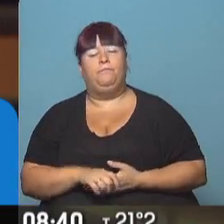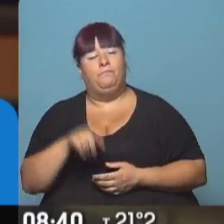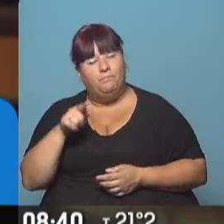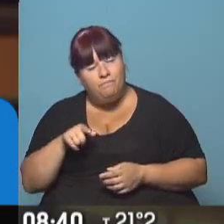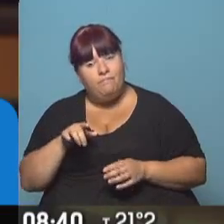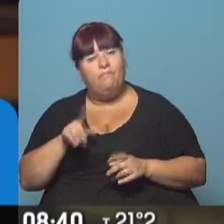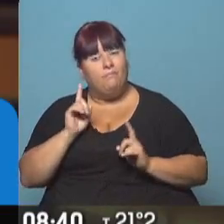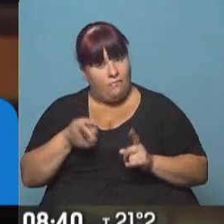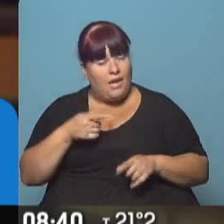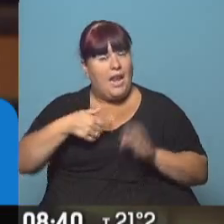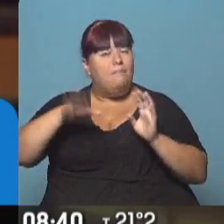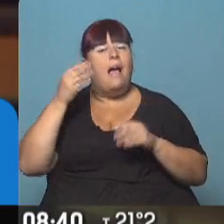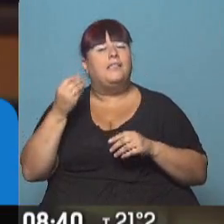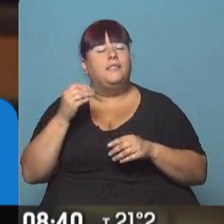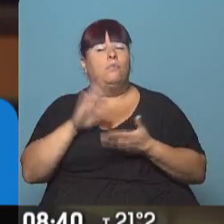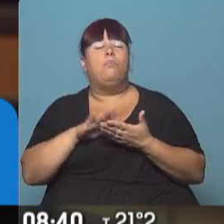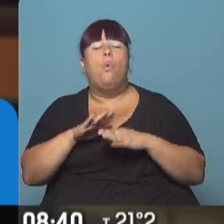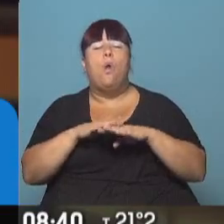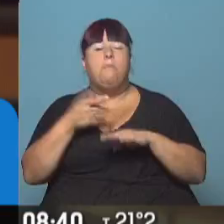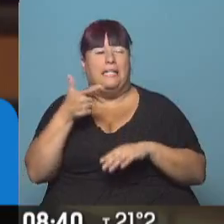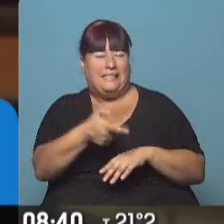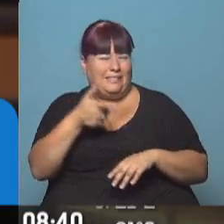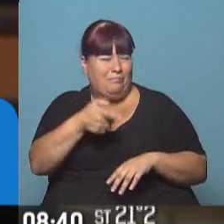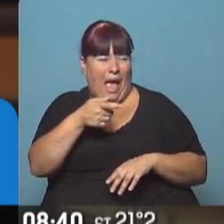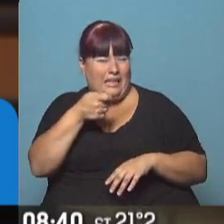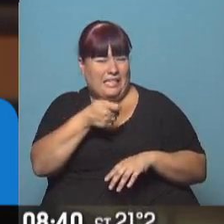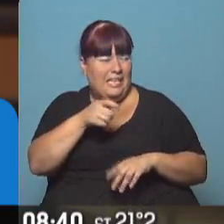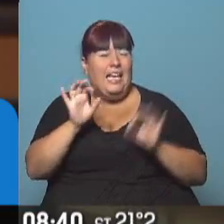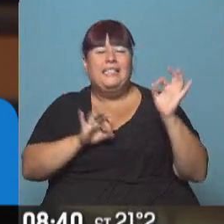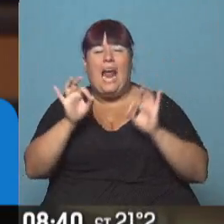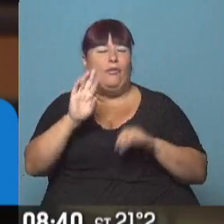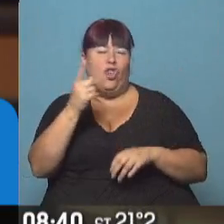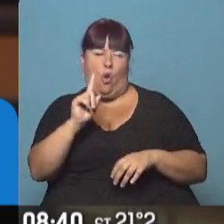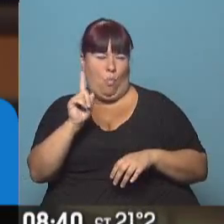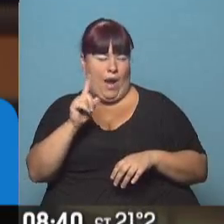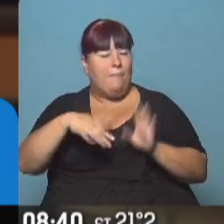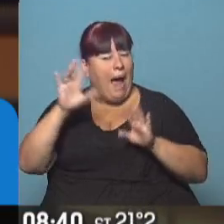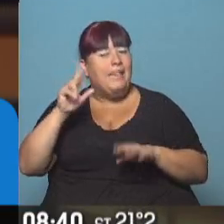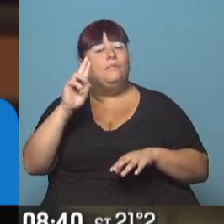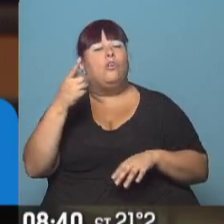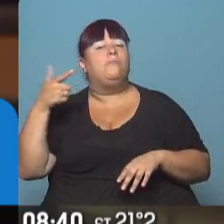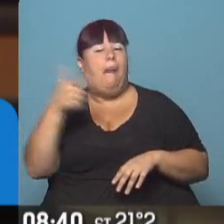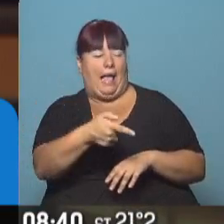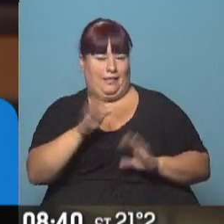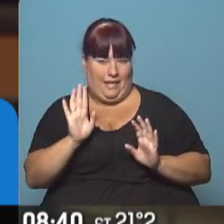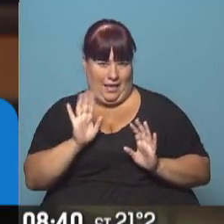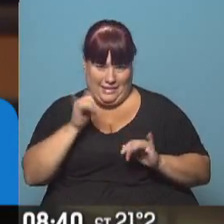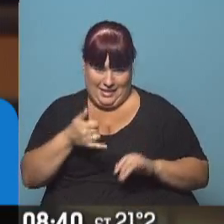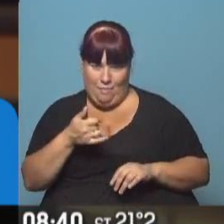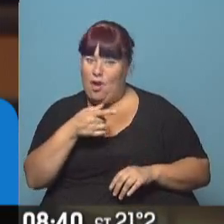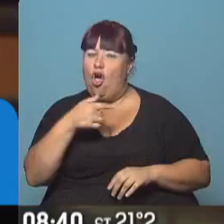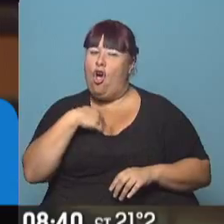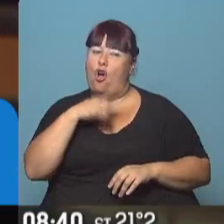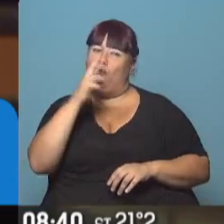esto sucede en gran medida porque son masacradas, ¿sí? Las travestis no mueren, en general las travestis son asesinadas y